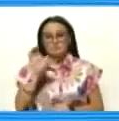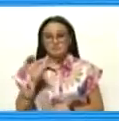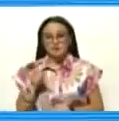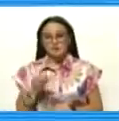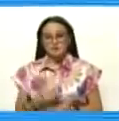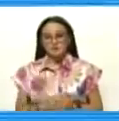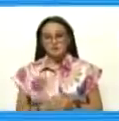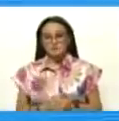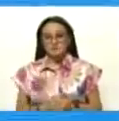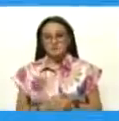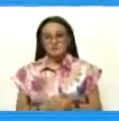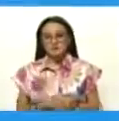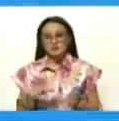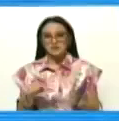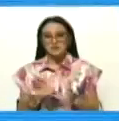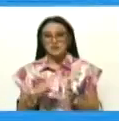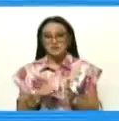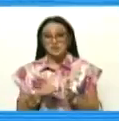donde hace,